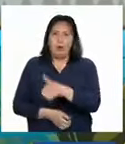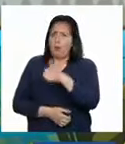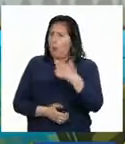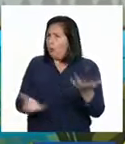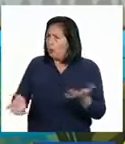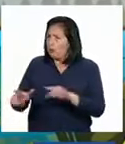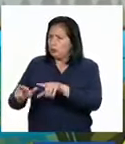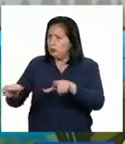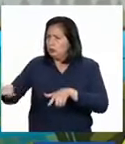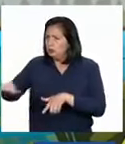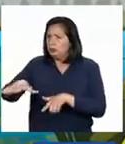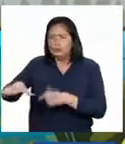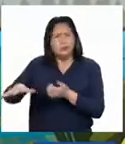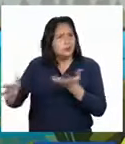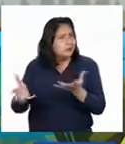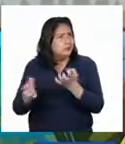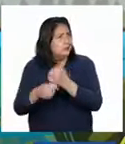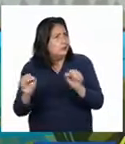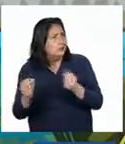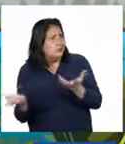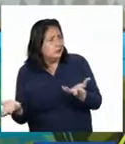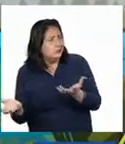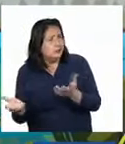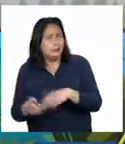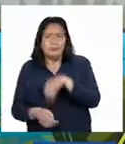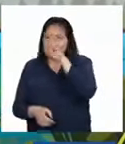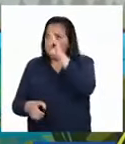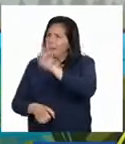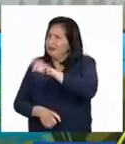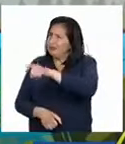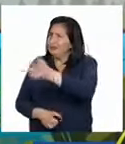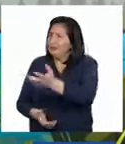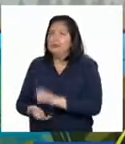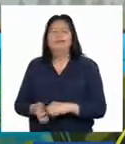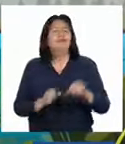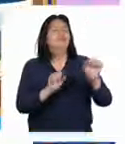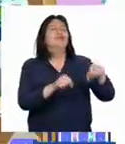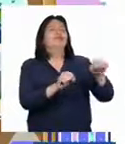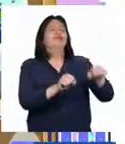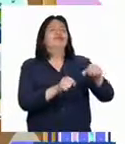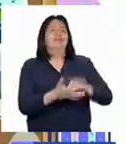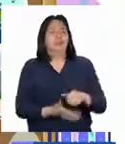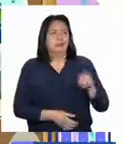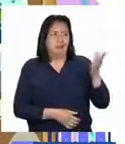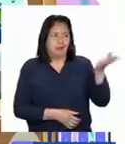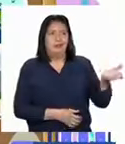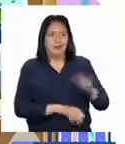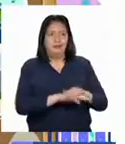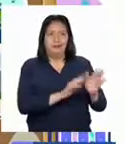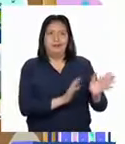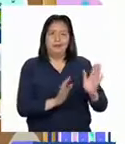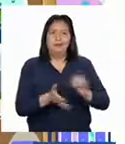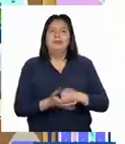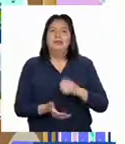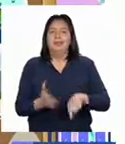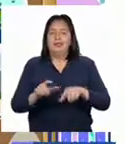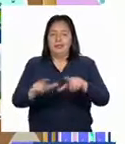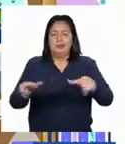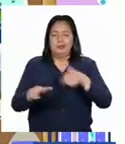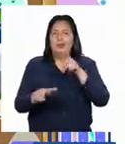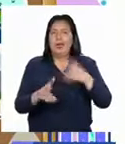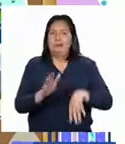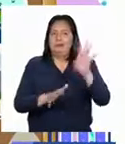otro humedal o lago que también quiera salvar? El Perú lo necesita. Sí, Marino planea descontaminar